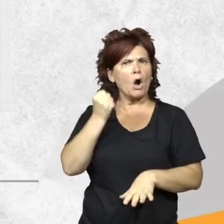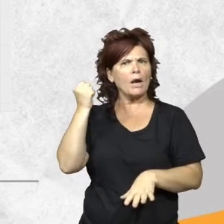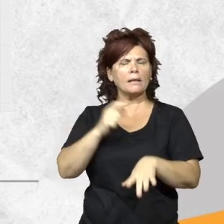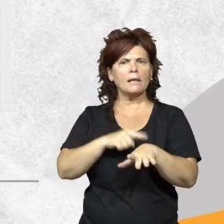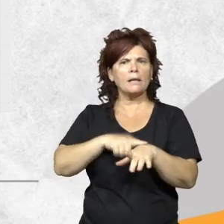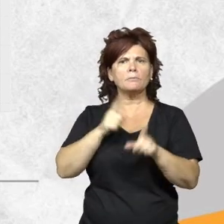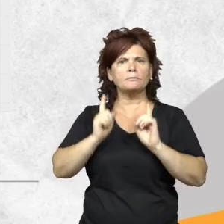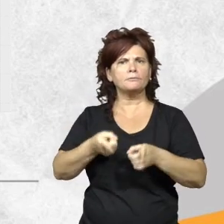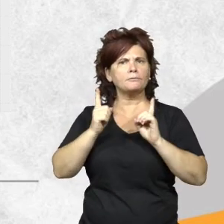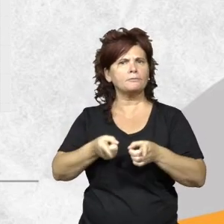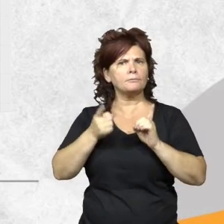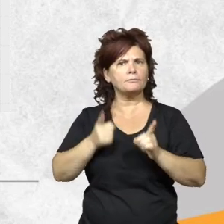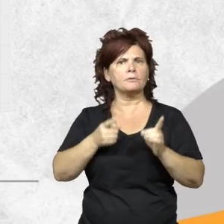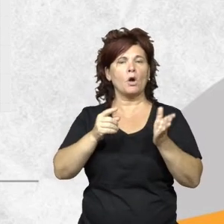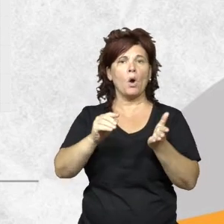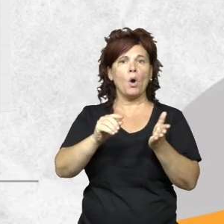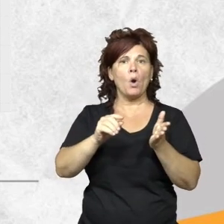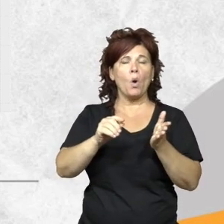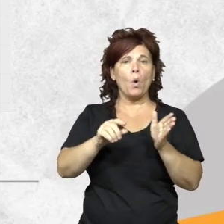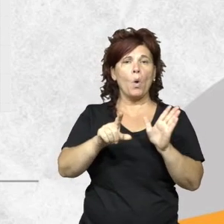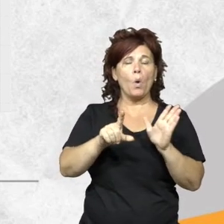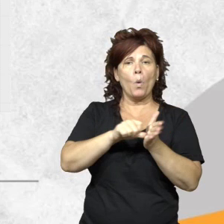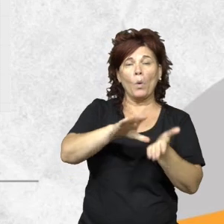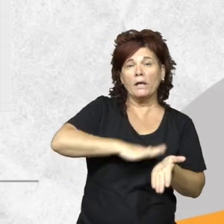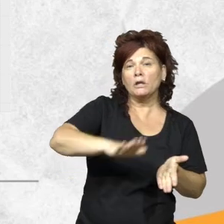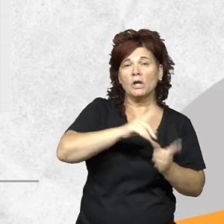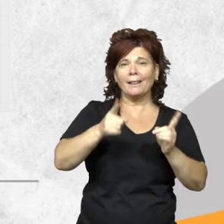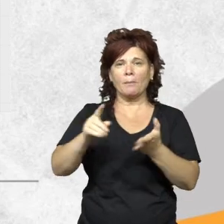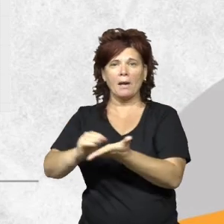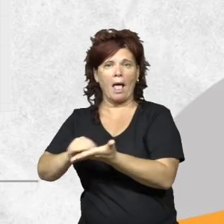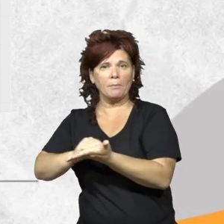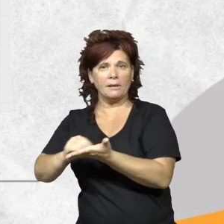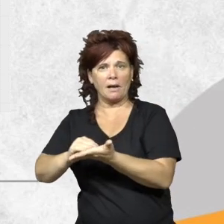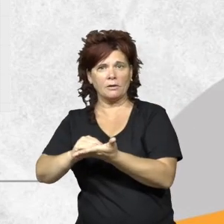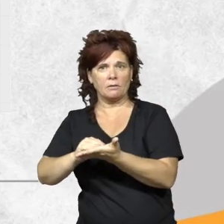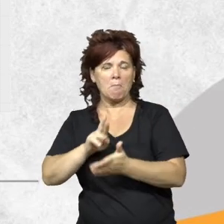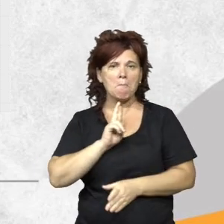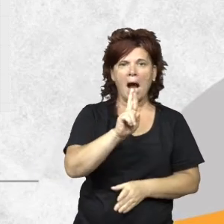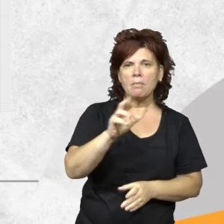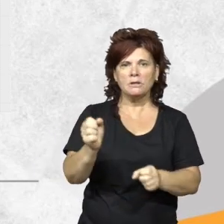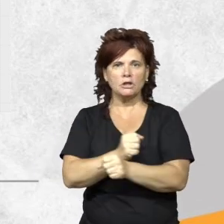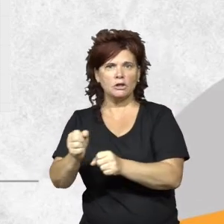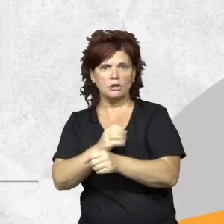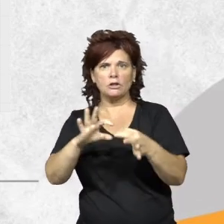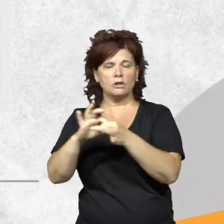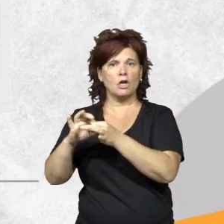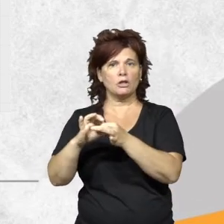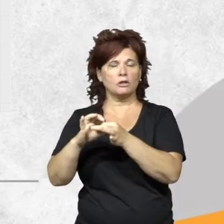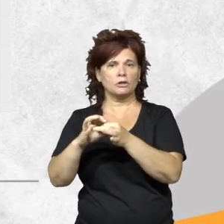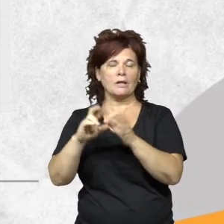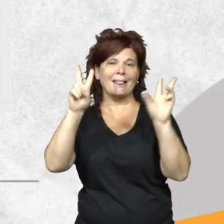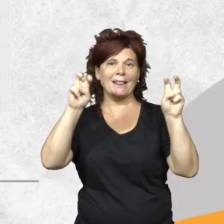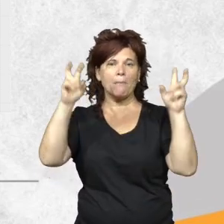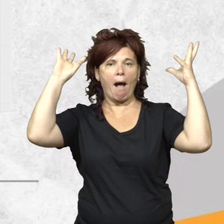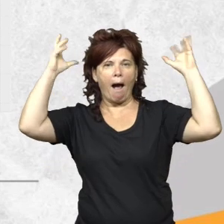incluso jurisdiccional y administrativo. Además, los permisos, licencias, autorizaciones en materia ambiental tienen